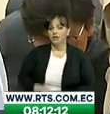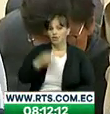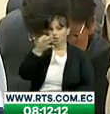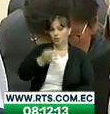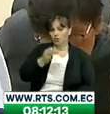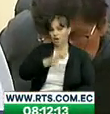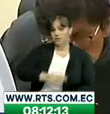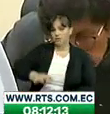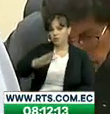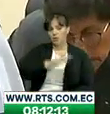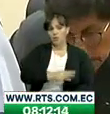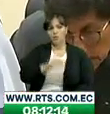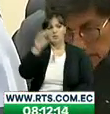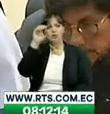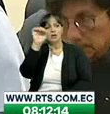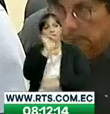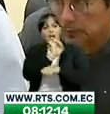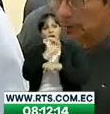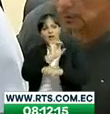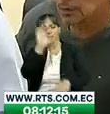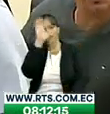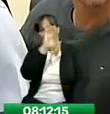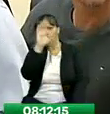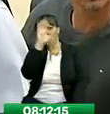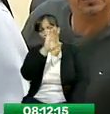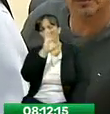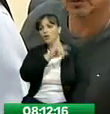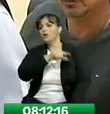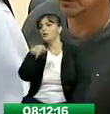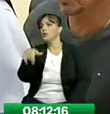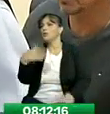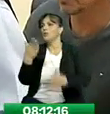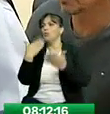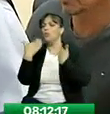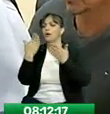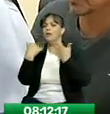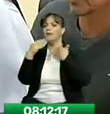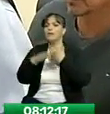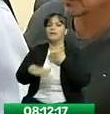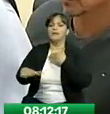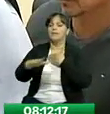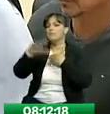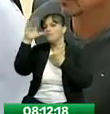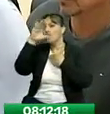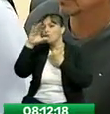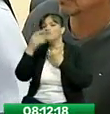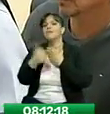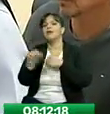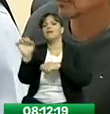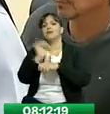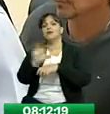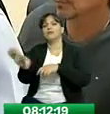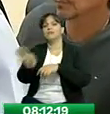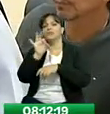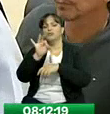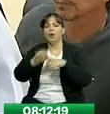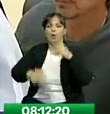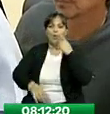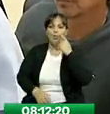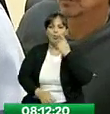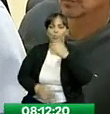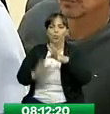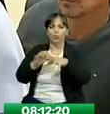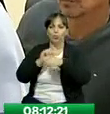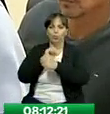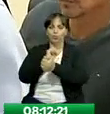a procesar el día de hoy ya está detenido la parte de eso es el software que está ahorita que los que dieron el carro está